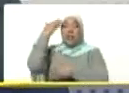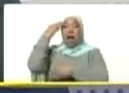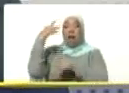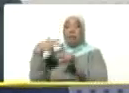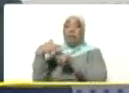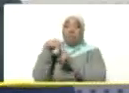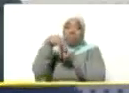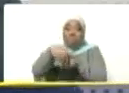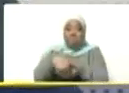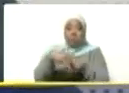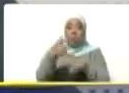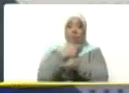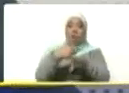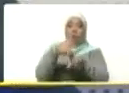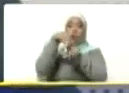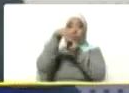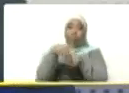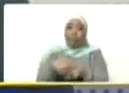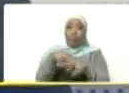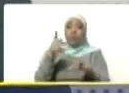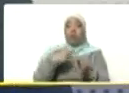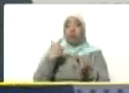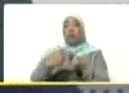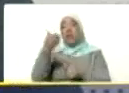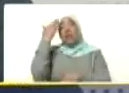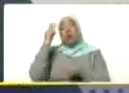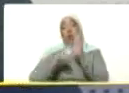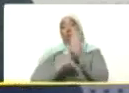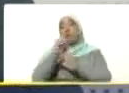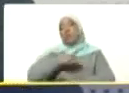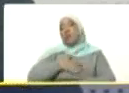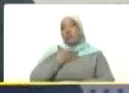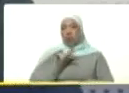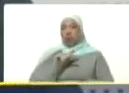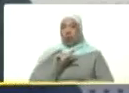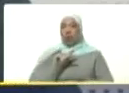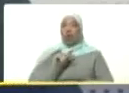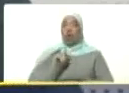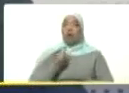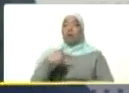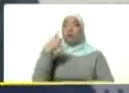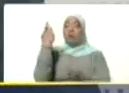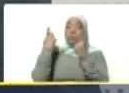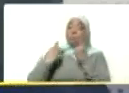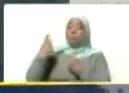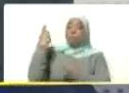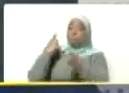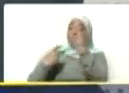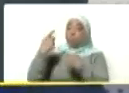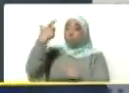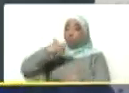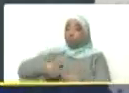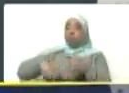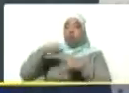imperialismo into advances engendered by creativity, en progresos fomentados por la